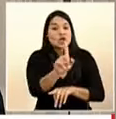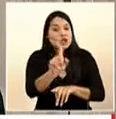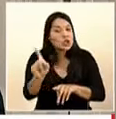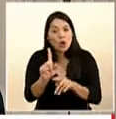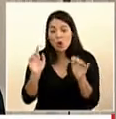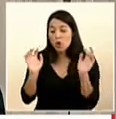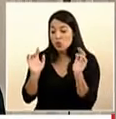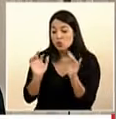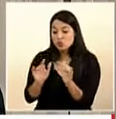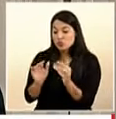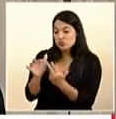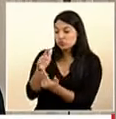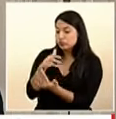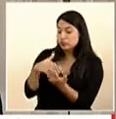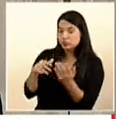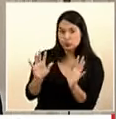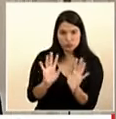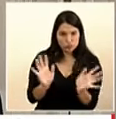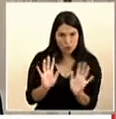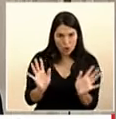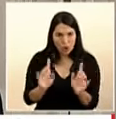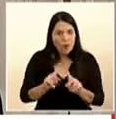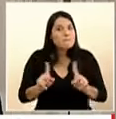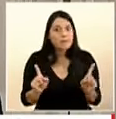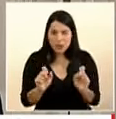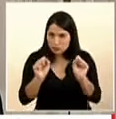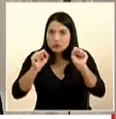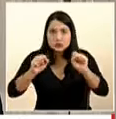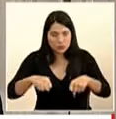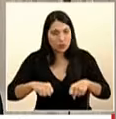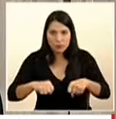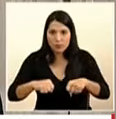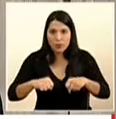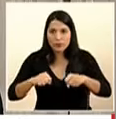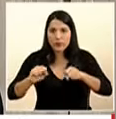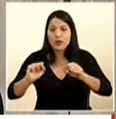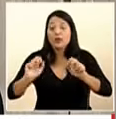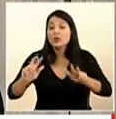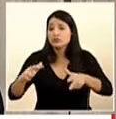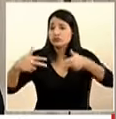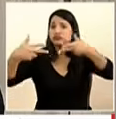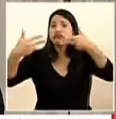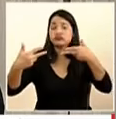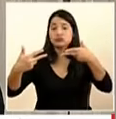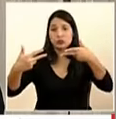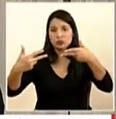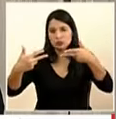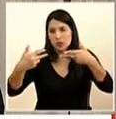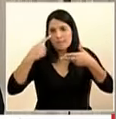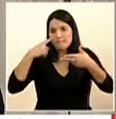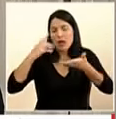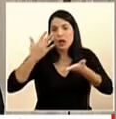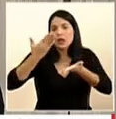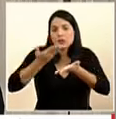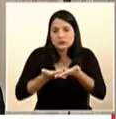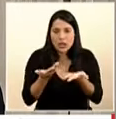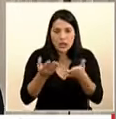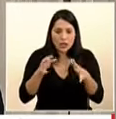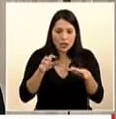dentro de ellas pero si bien se puede transmitir con grupos reducidos de personas para que lleguen los cultos